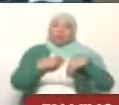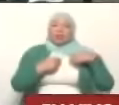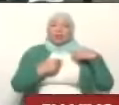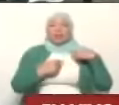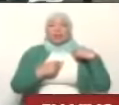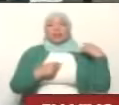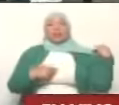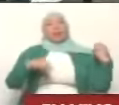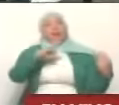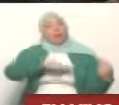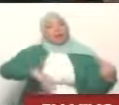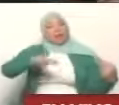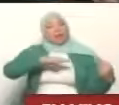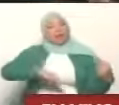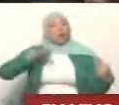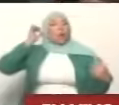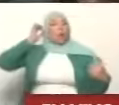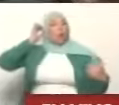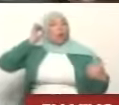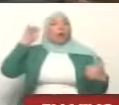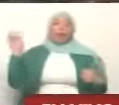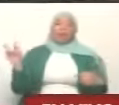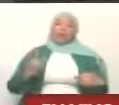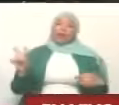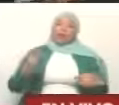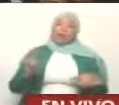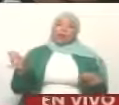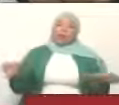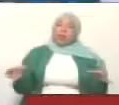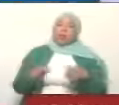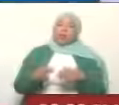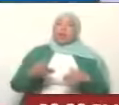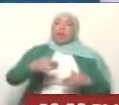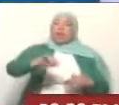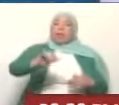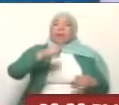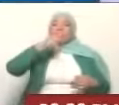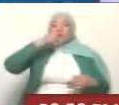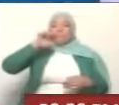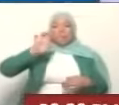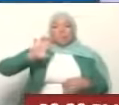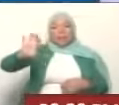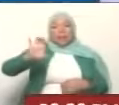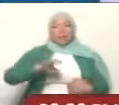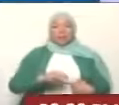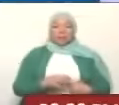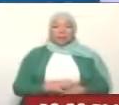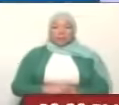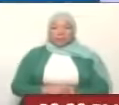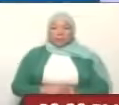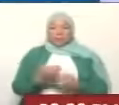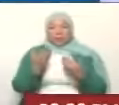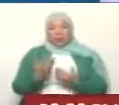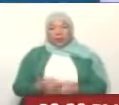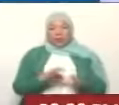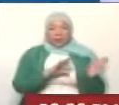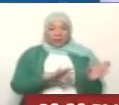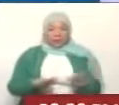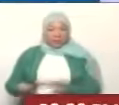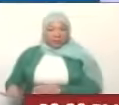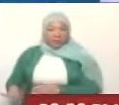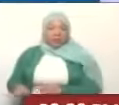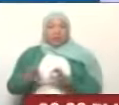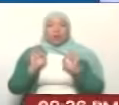Tenemos gran misión Venezuela Mujer, tenemos equipo, tenemos matria. Y ahora vamos a